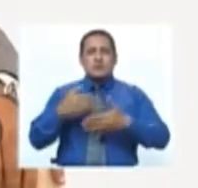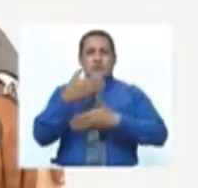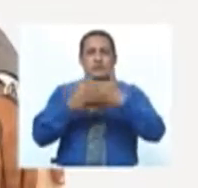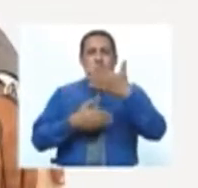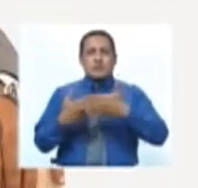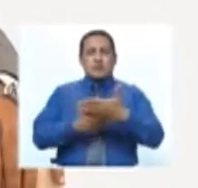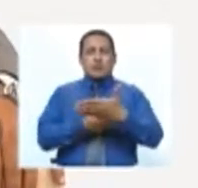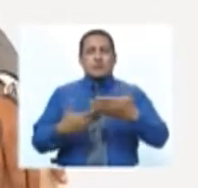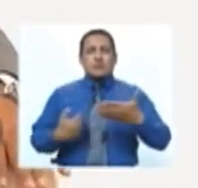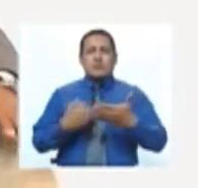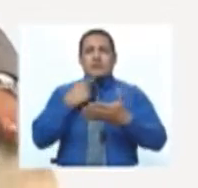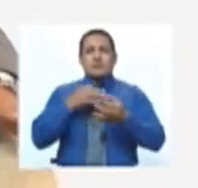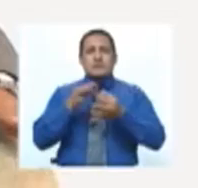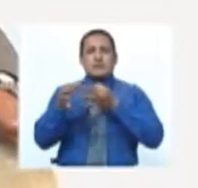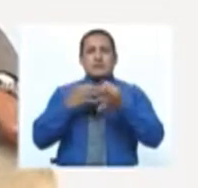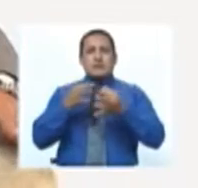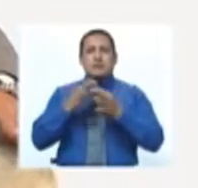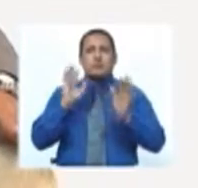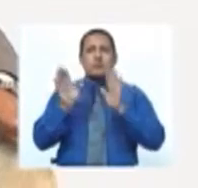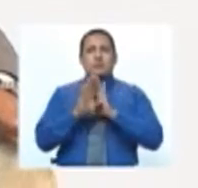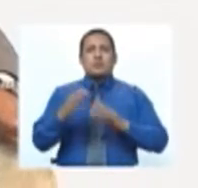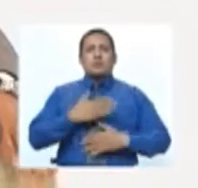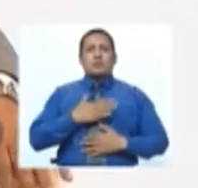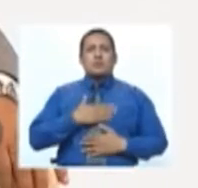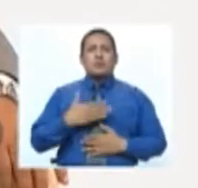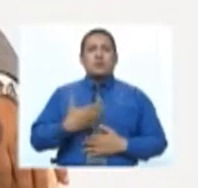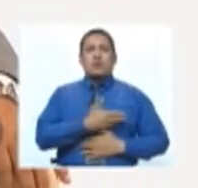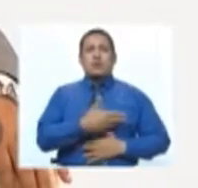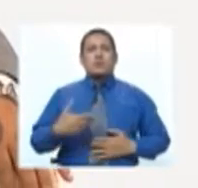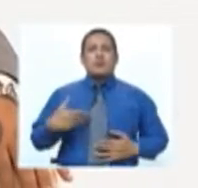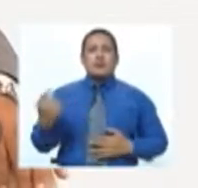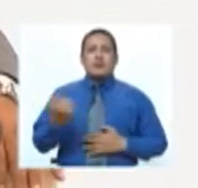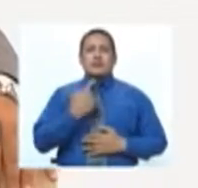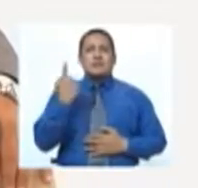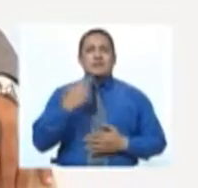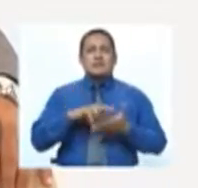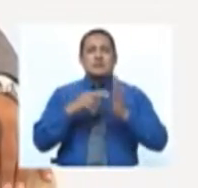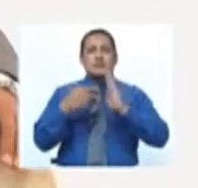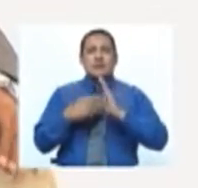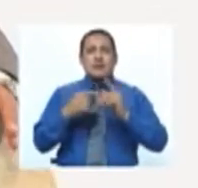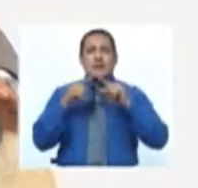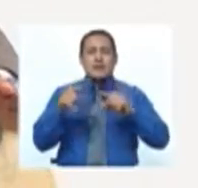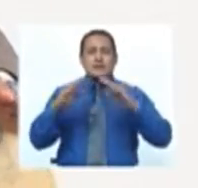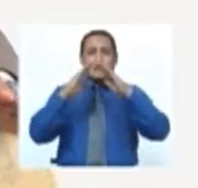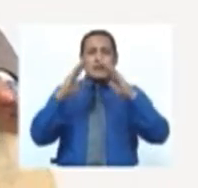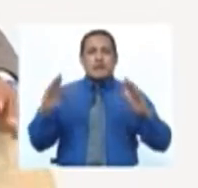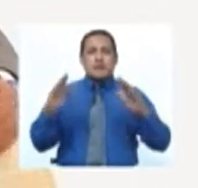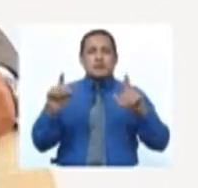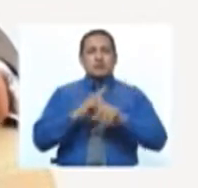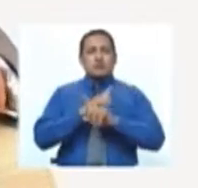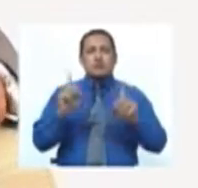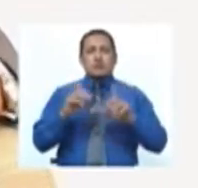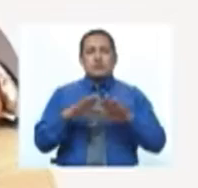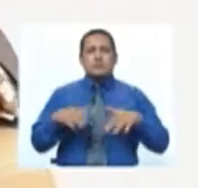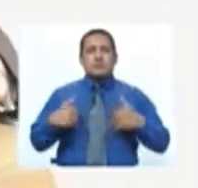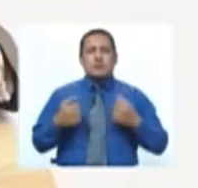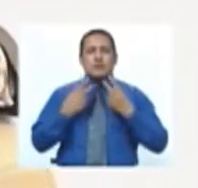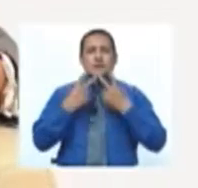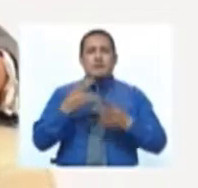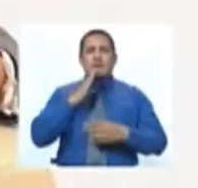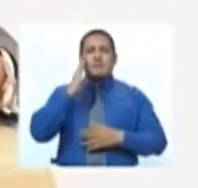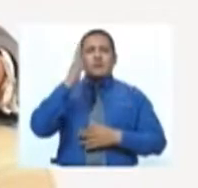bienes estatales califica como bienes de dominio público. En consecuencia, ese tipo de bienes no son